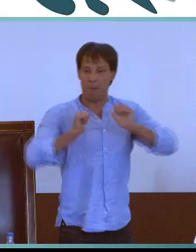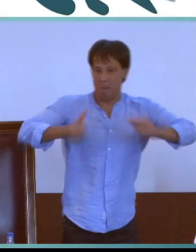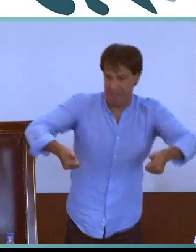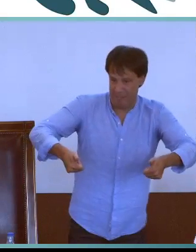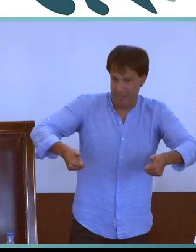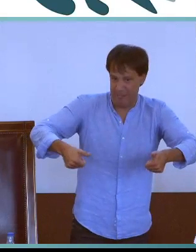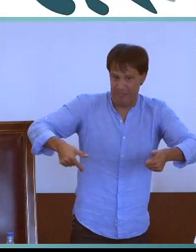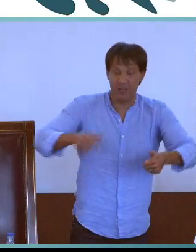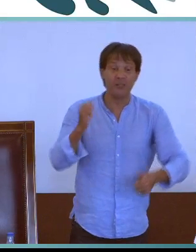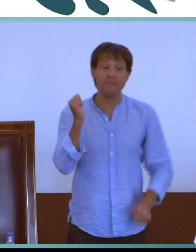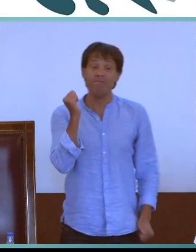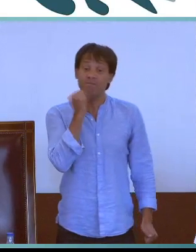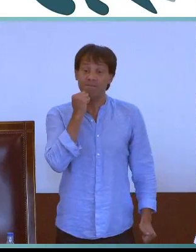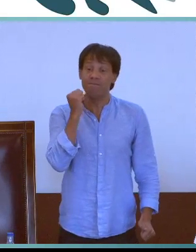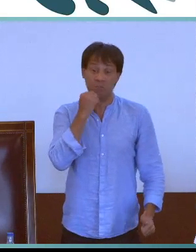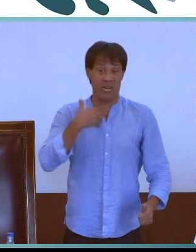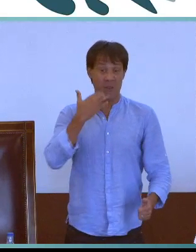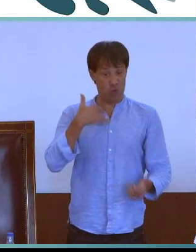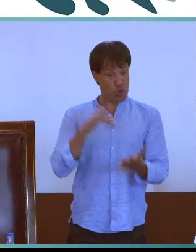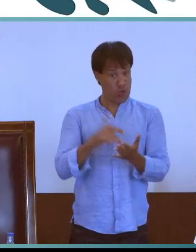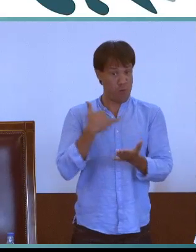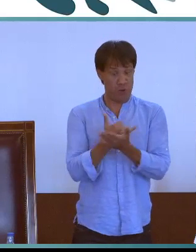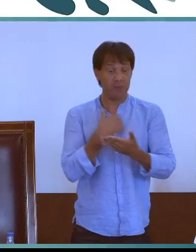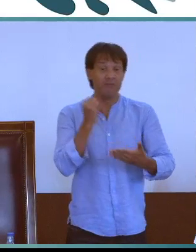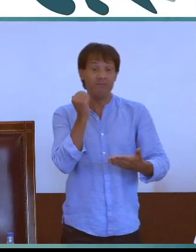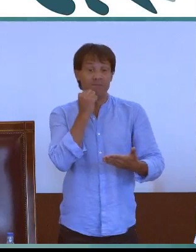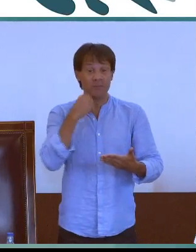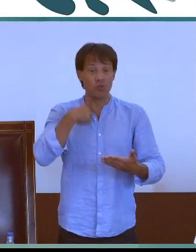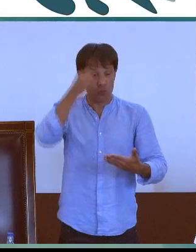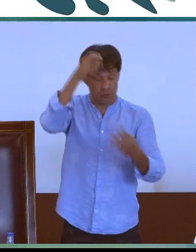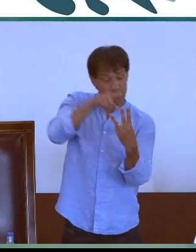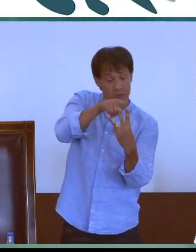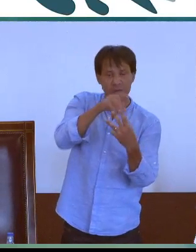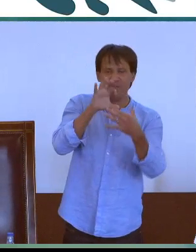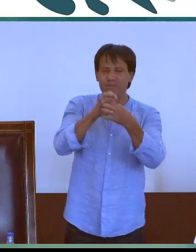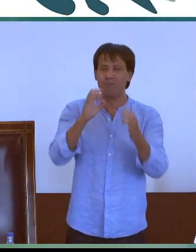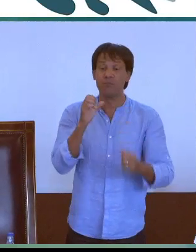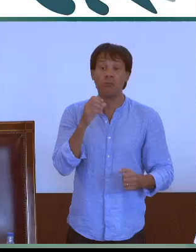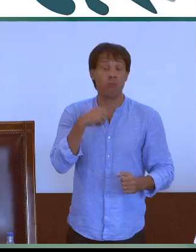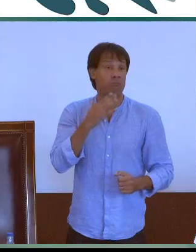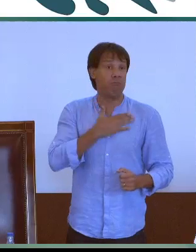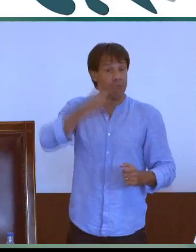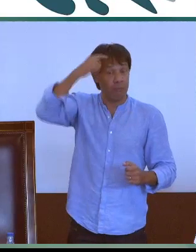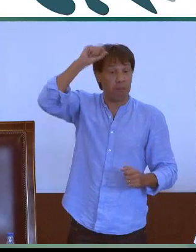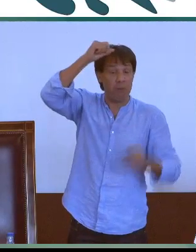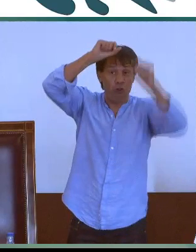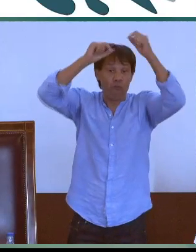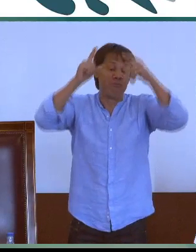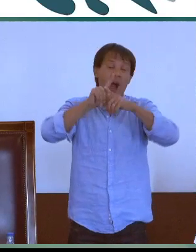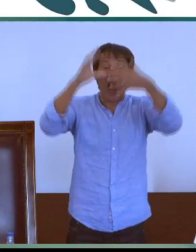En este lado fue la prueba inicial. Por ejemplo, yo he tocado la prueba, no sé si